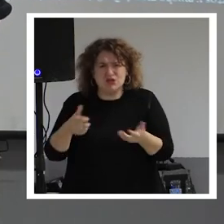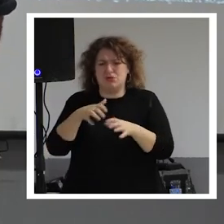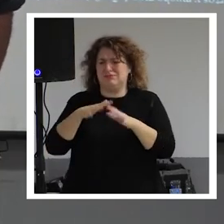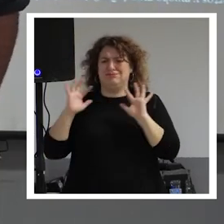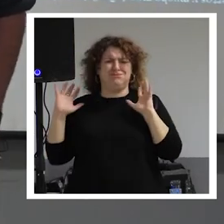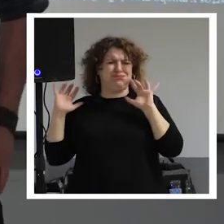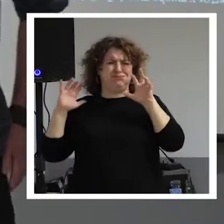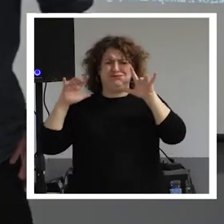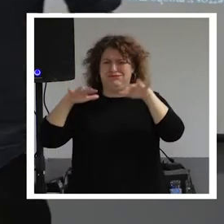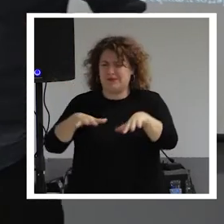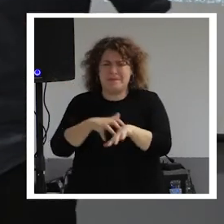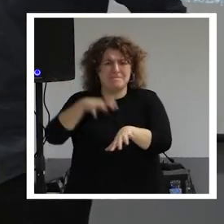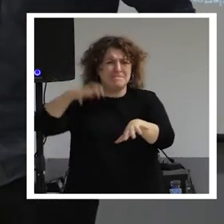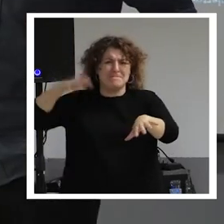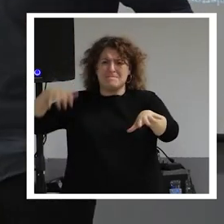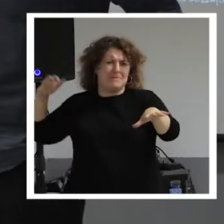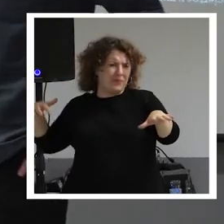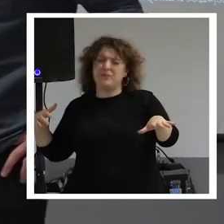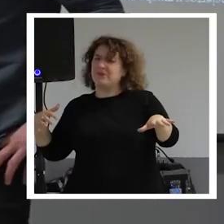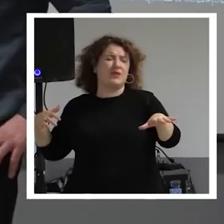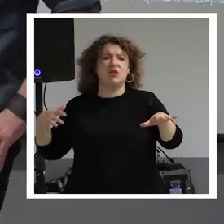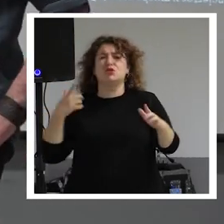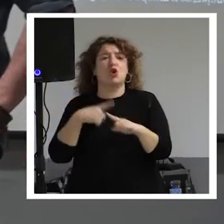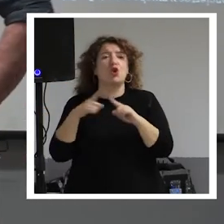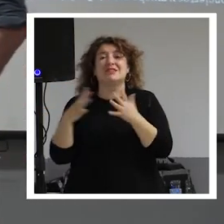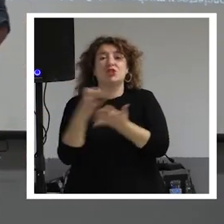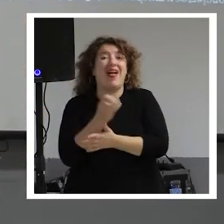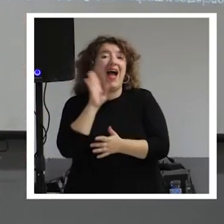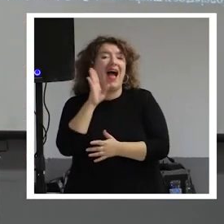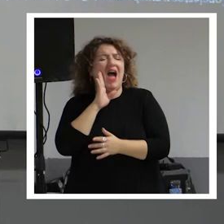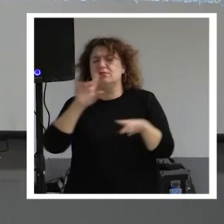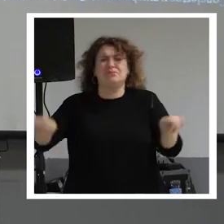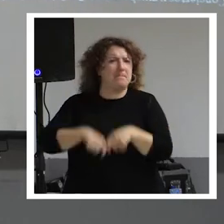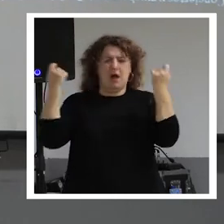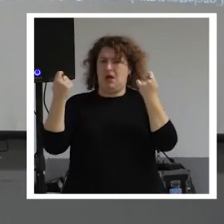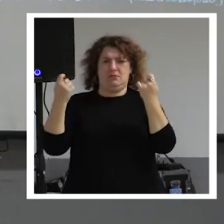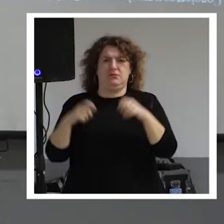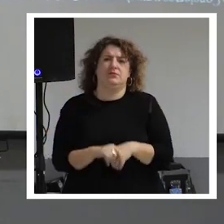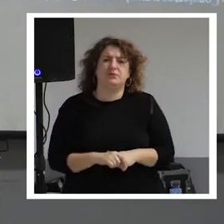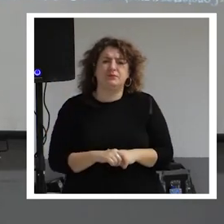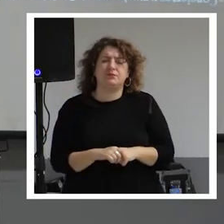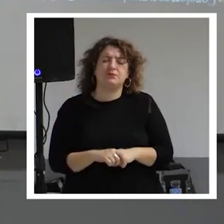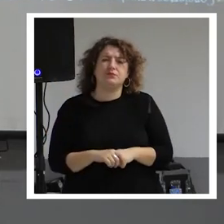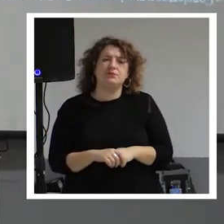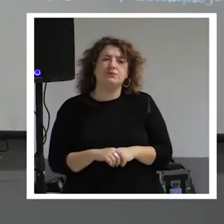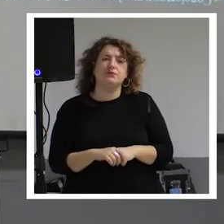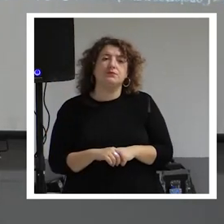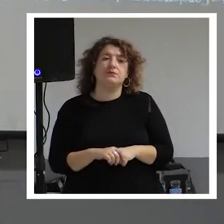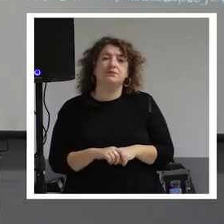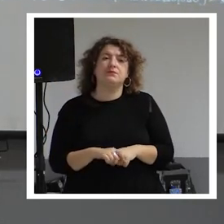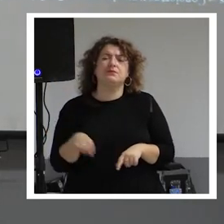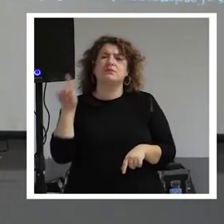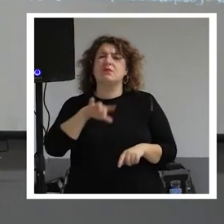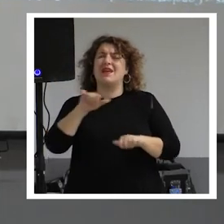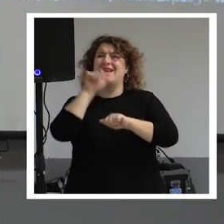año 2019 hay un estallido social en Chile gravísimo profundo violento masivo y con una